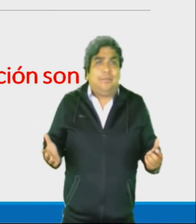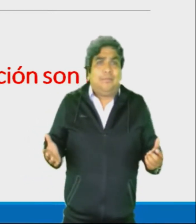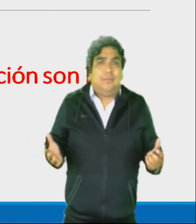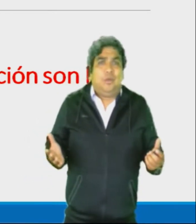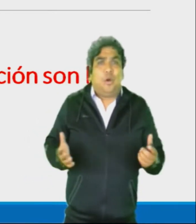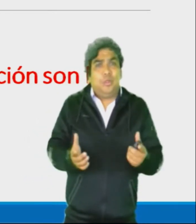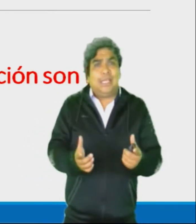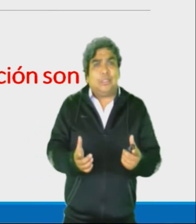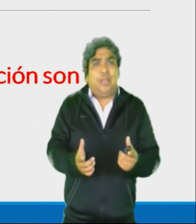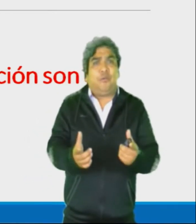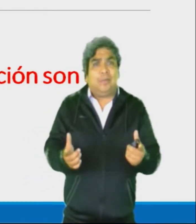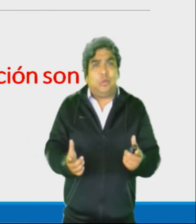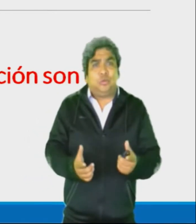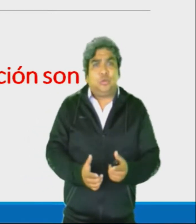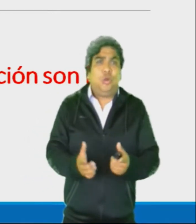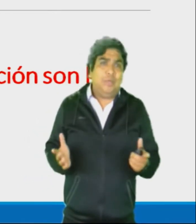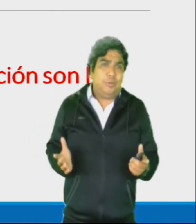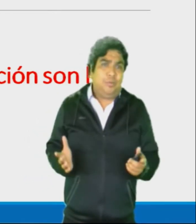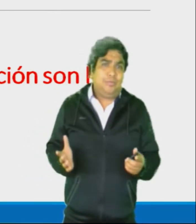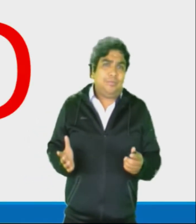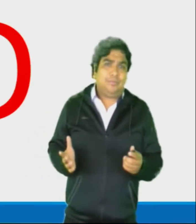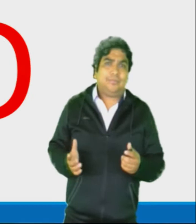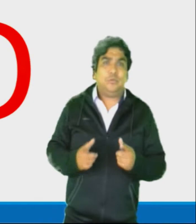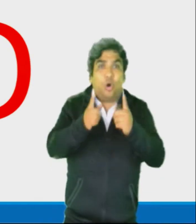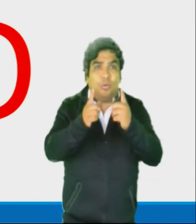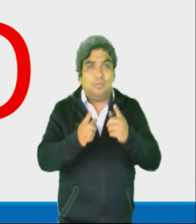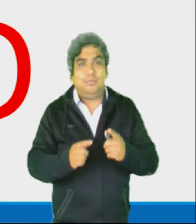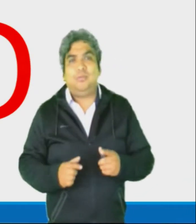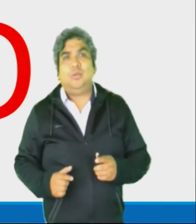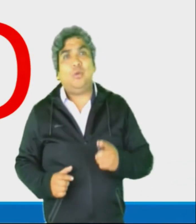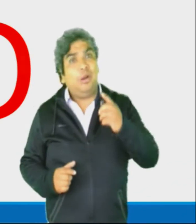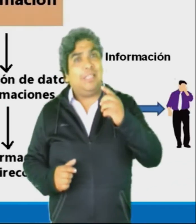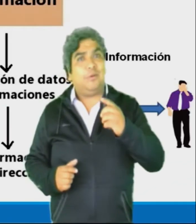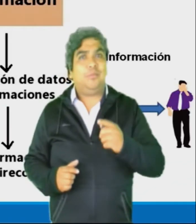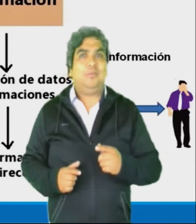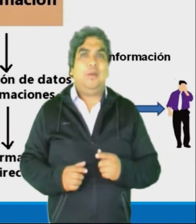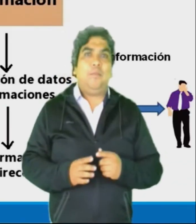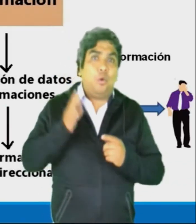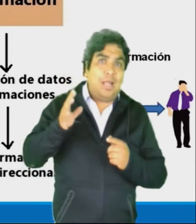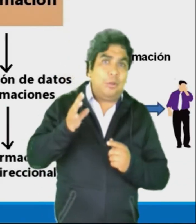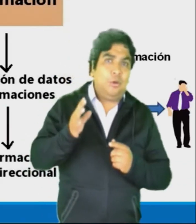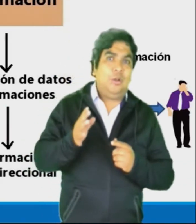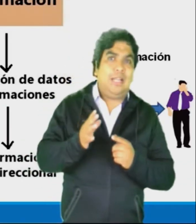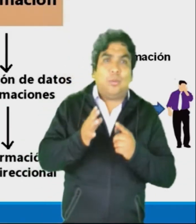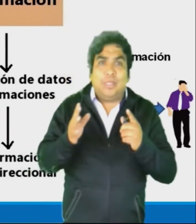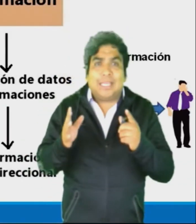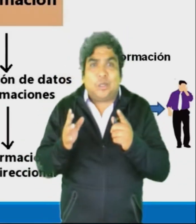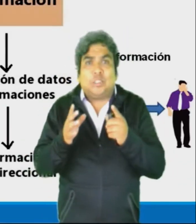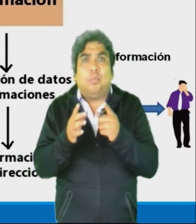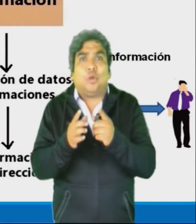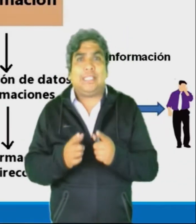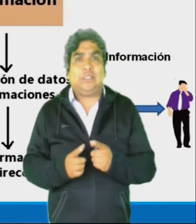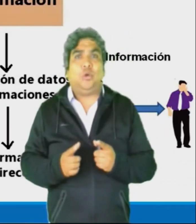ahora, ¿comunicación e información son lo mismo? No, no es lo mismo. Por un lado, la